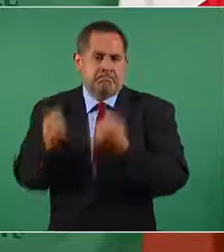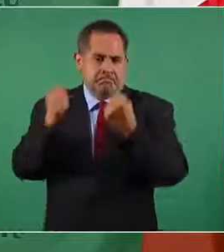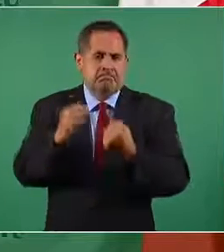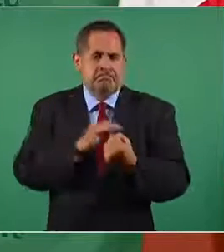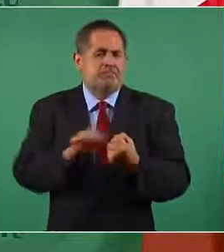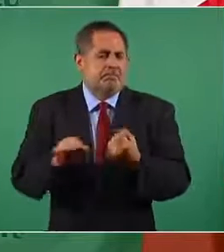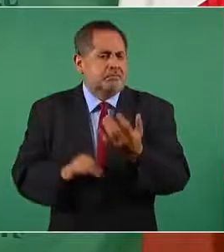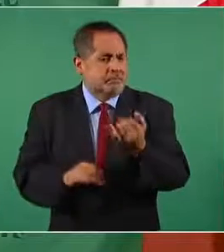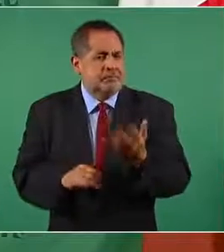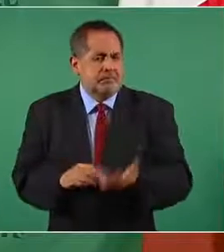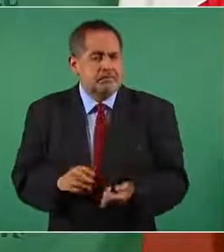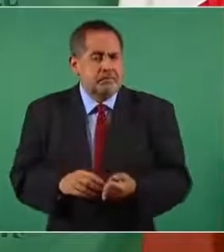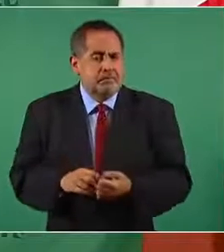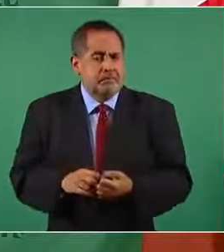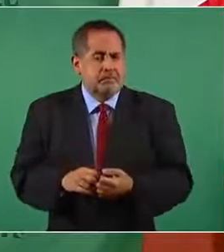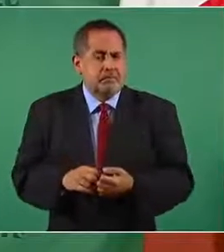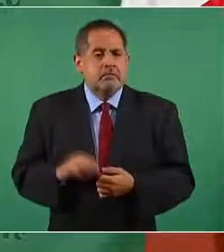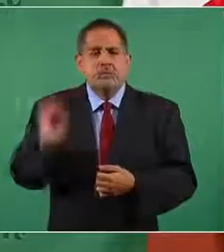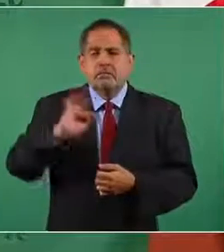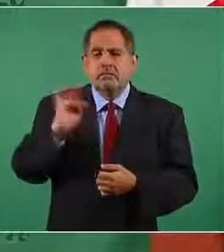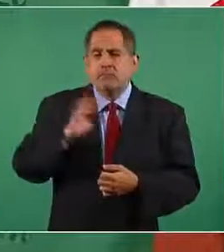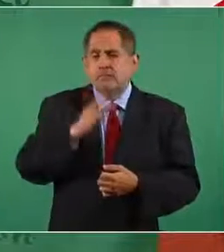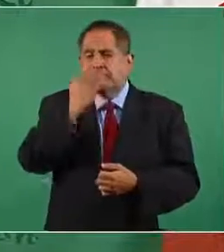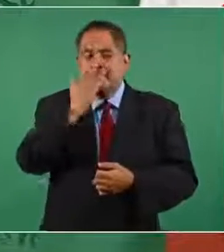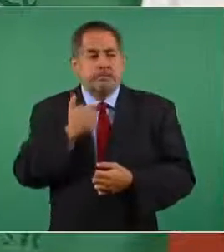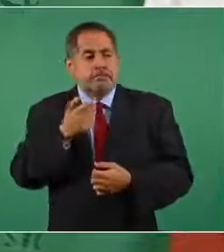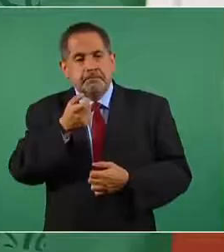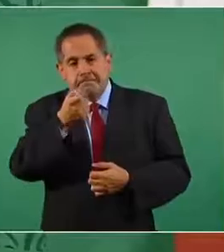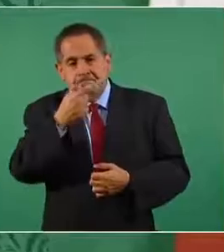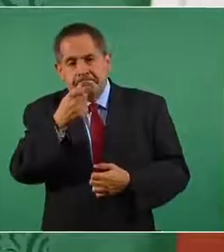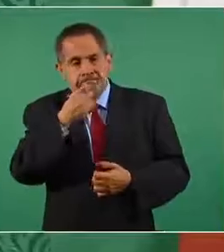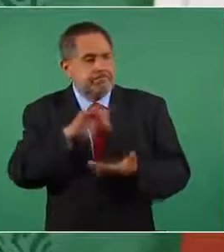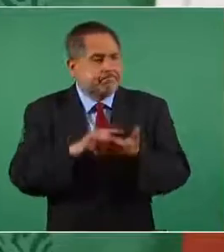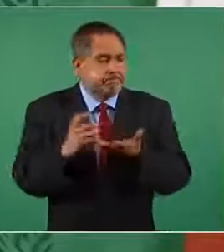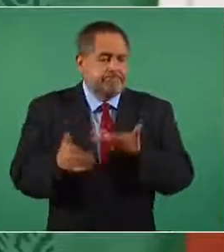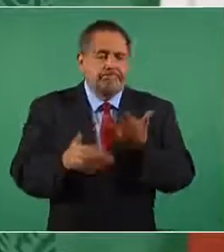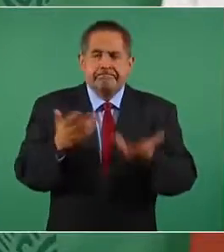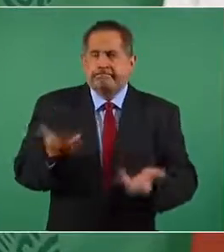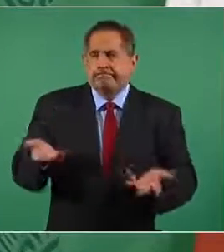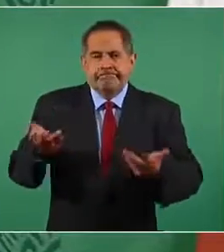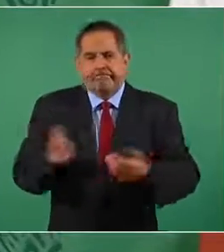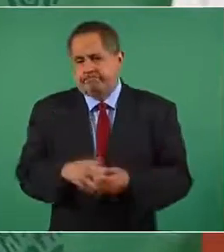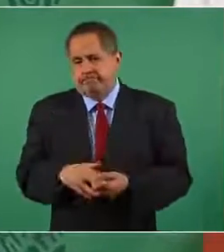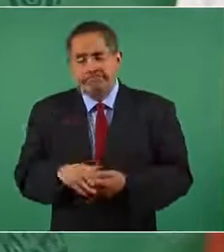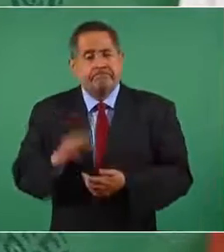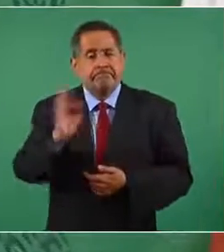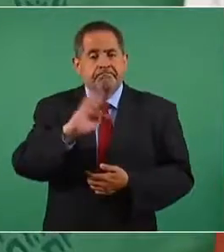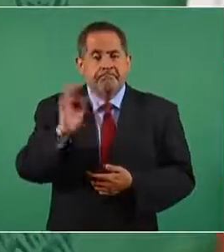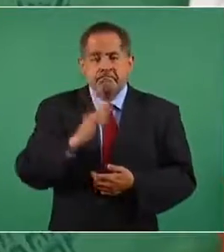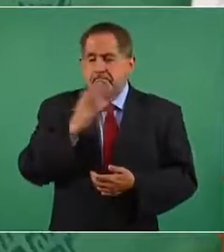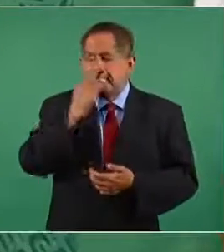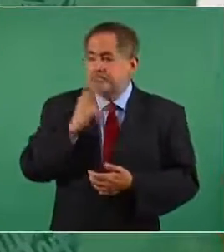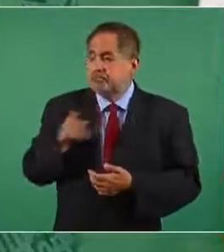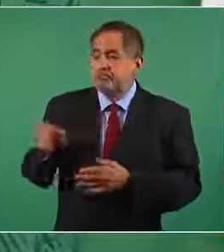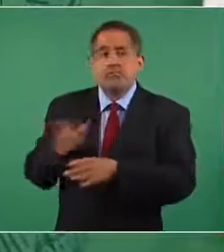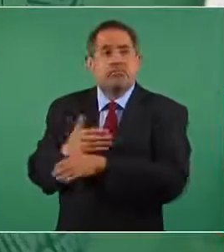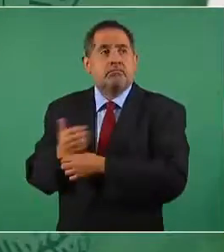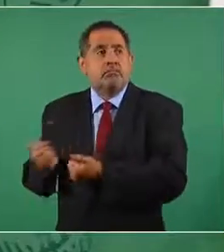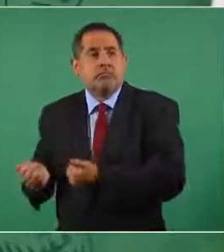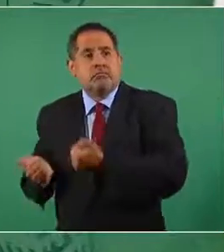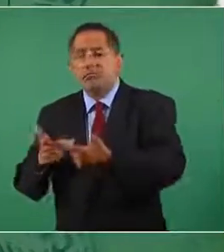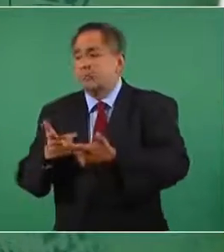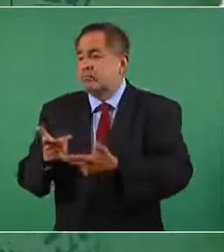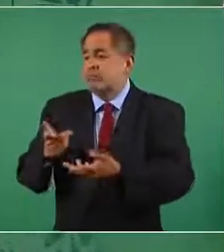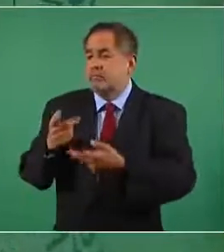Si no se tiene el medicamento, si no hay manera de trasladar a